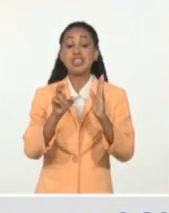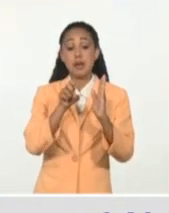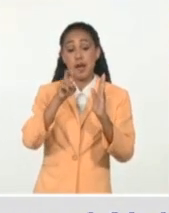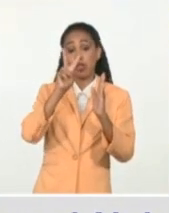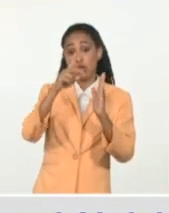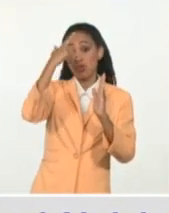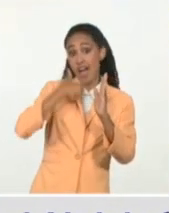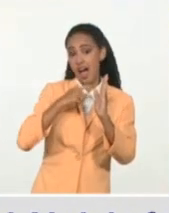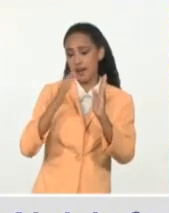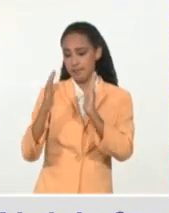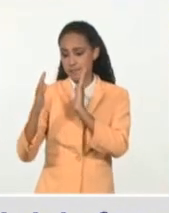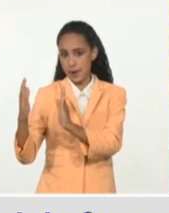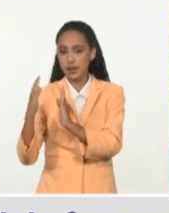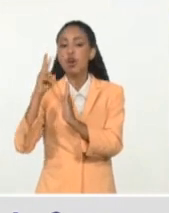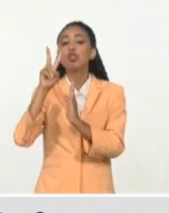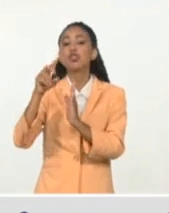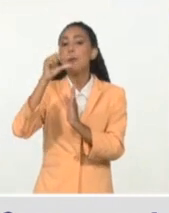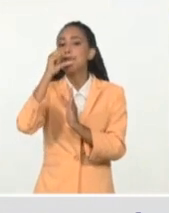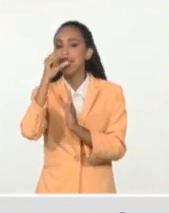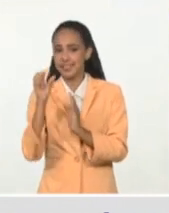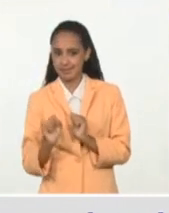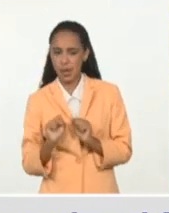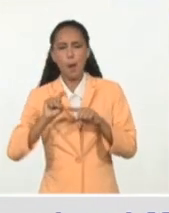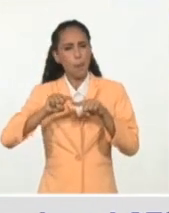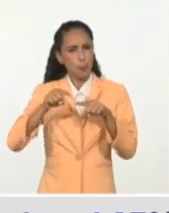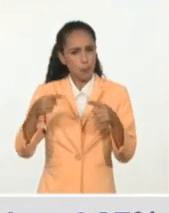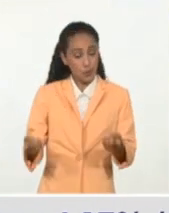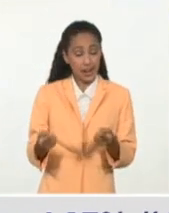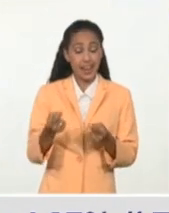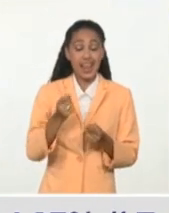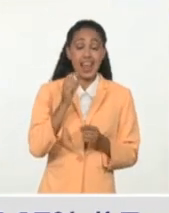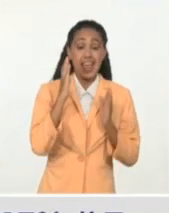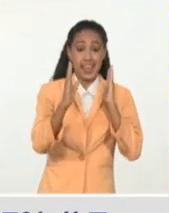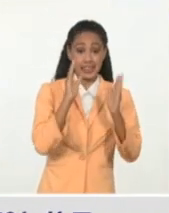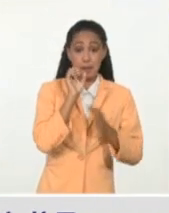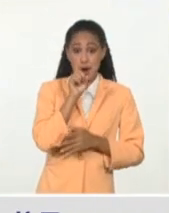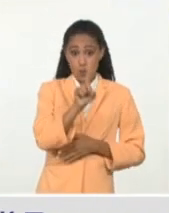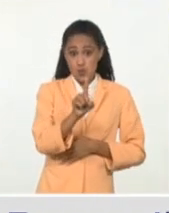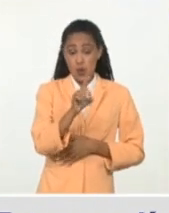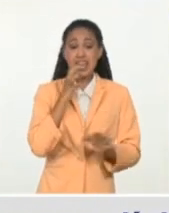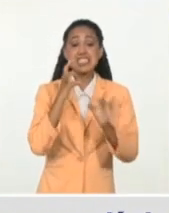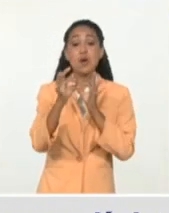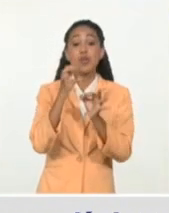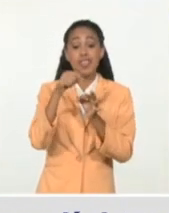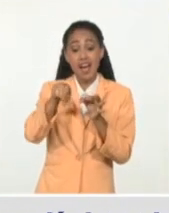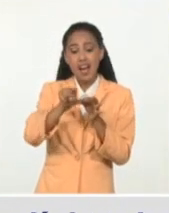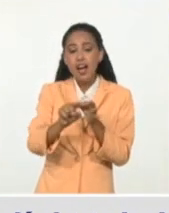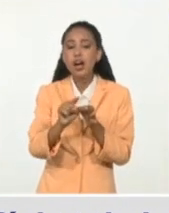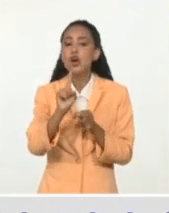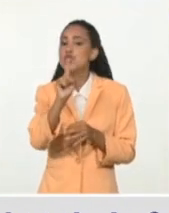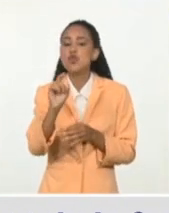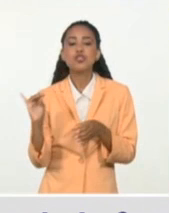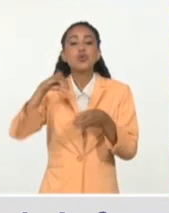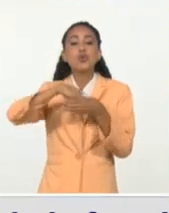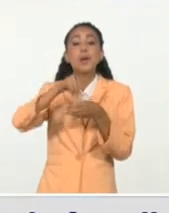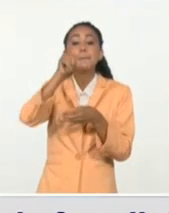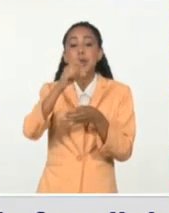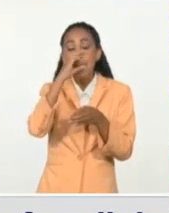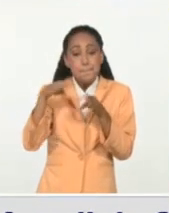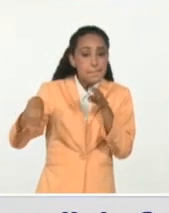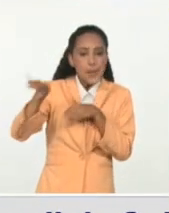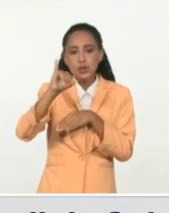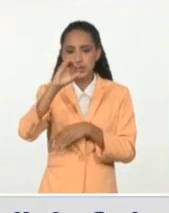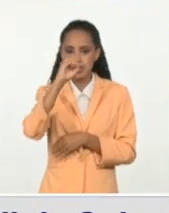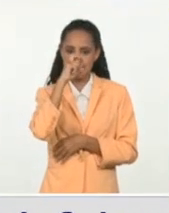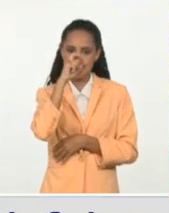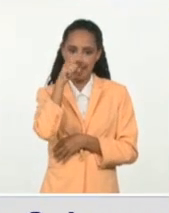fue necesario porque en la etapa fase 1 de seguridad no se incluyeron personas mayores de 60 años. Entonces, en este